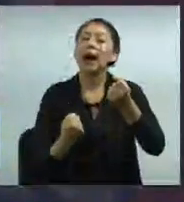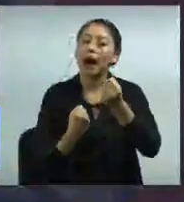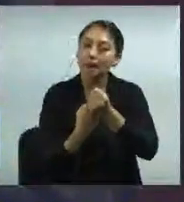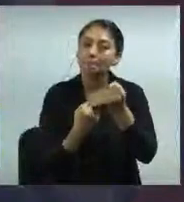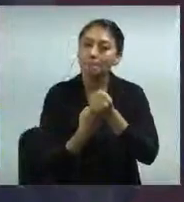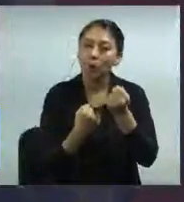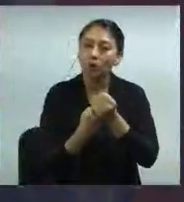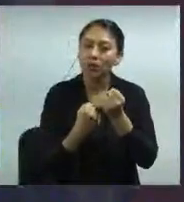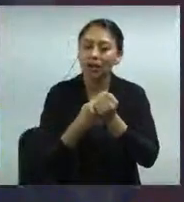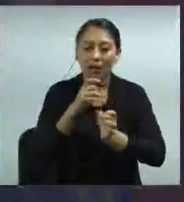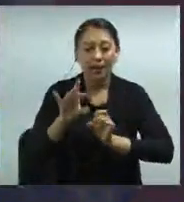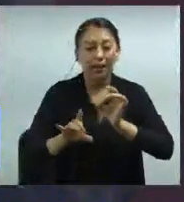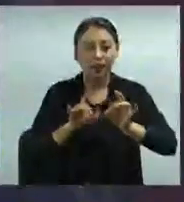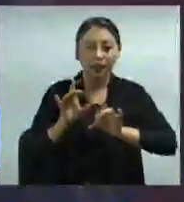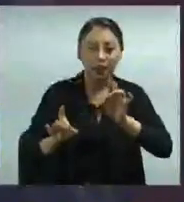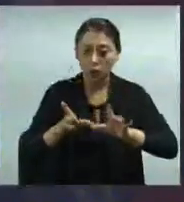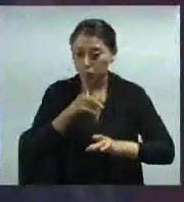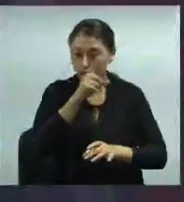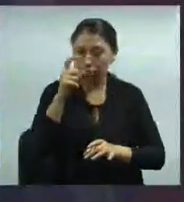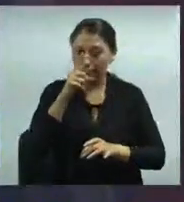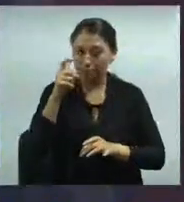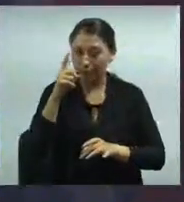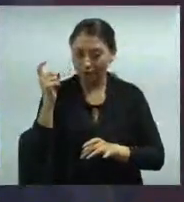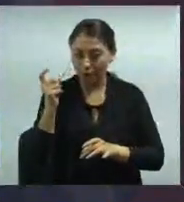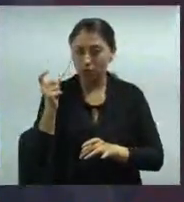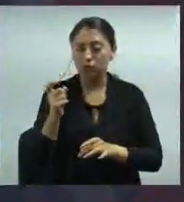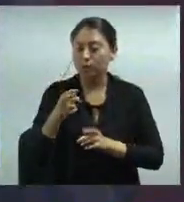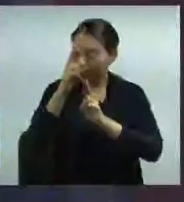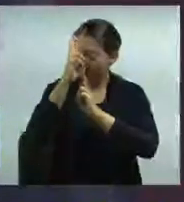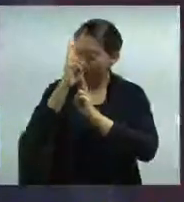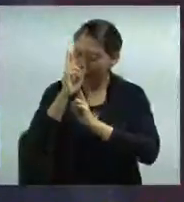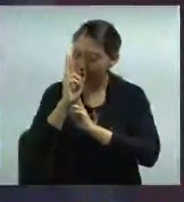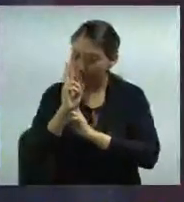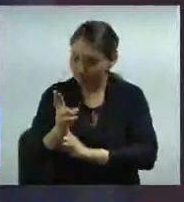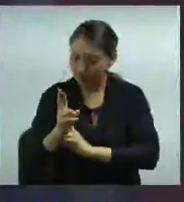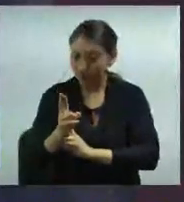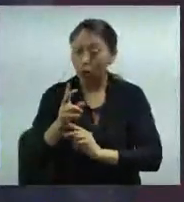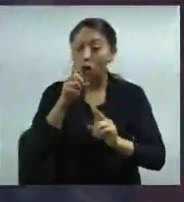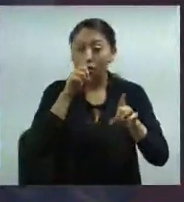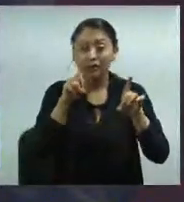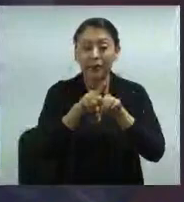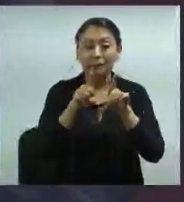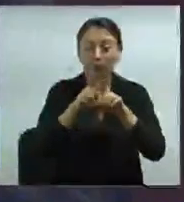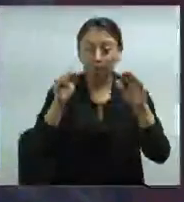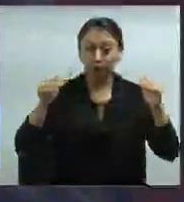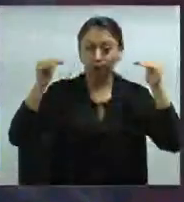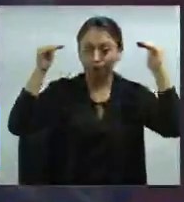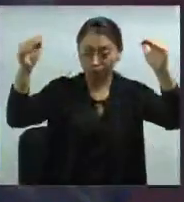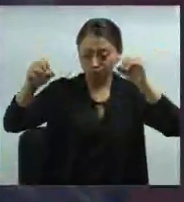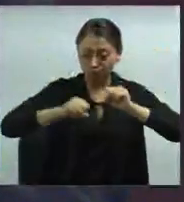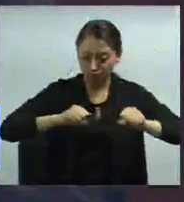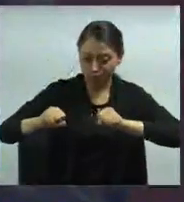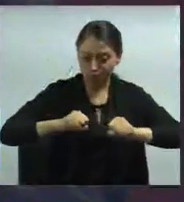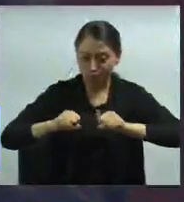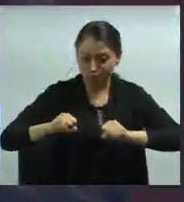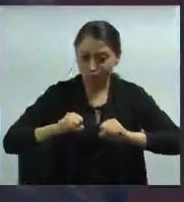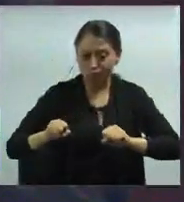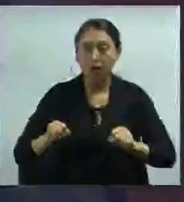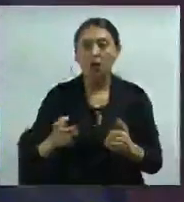algunas acciones que deberían de ser de respeto, y a las autoridades que han tomado las acciones, que en su mayoría